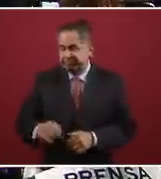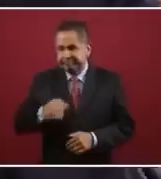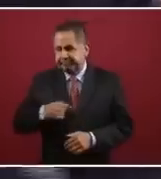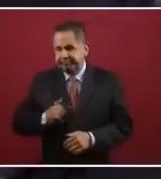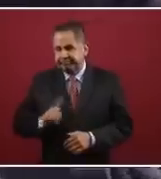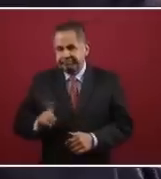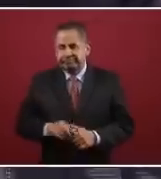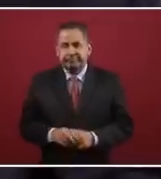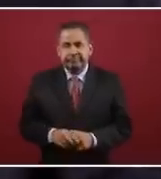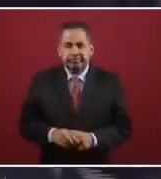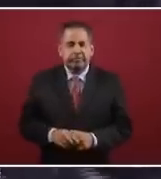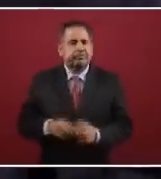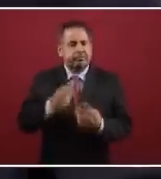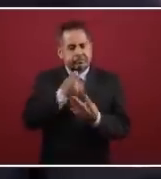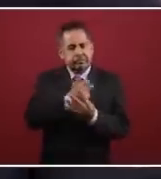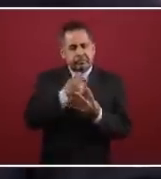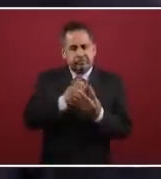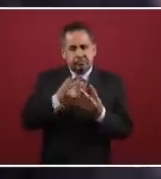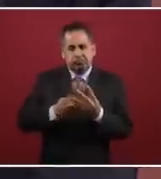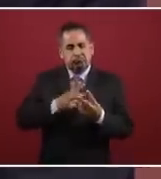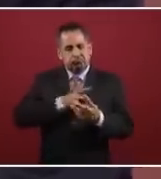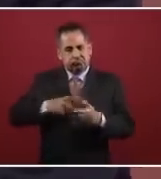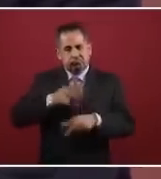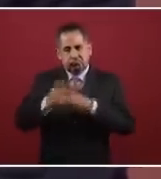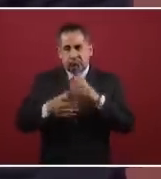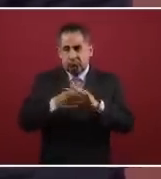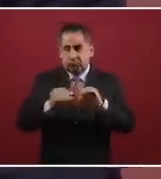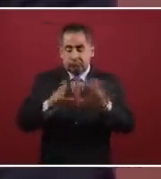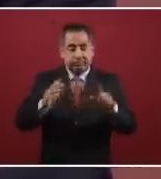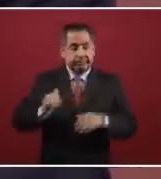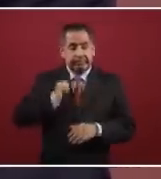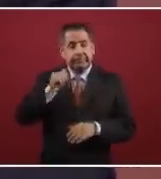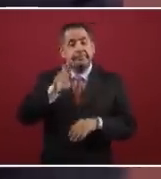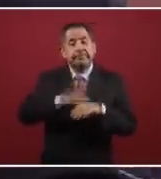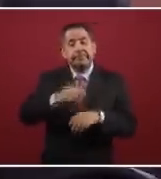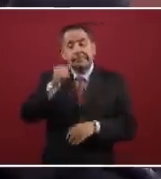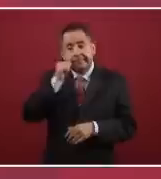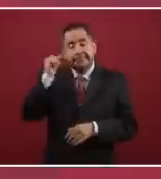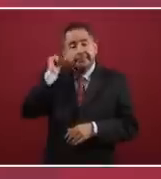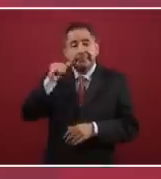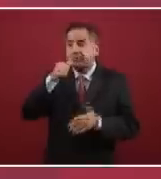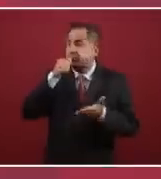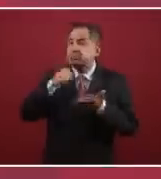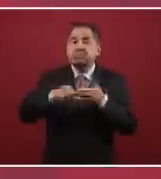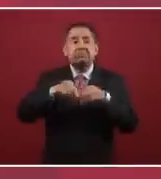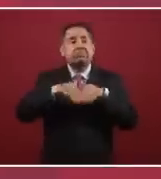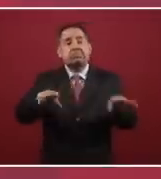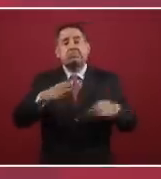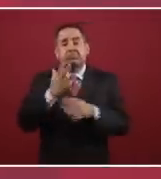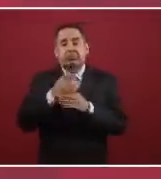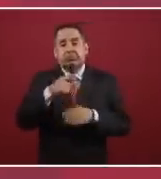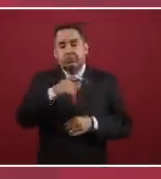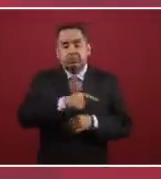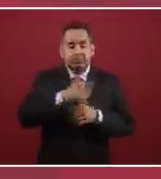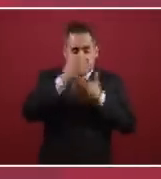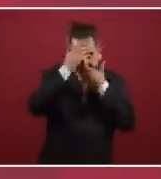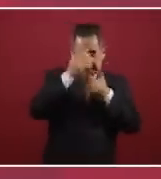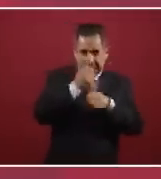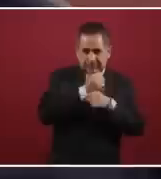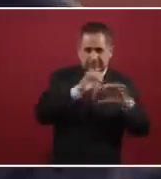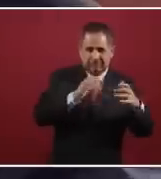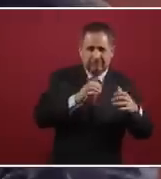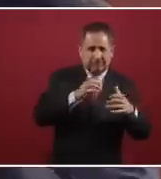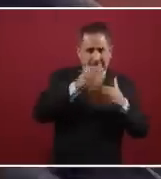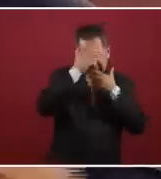Entonces, todas estas cosas se tienen que ir aclarando. Aprovecho también para decir, porque ayer hubo un comunicado del zapatismo diciendo que